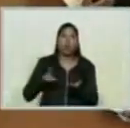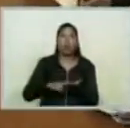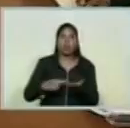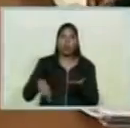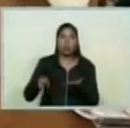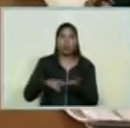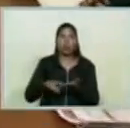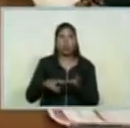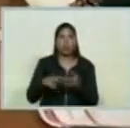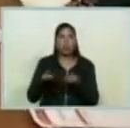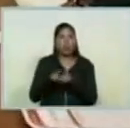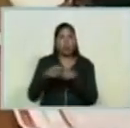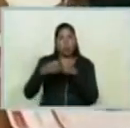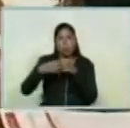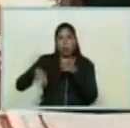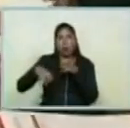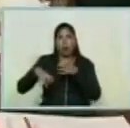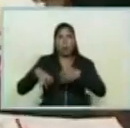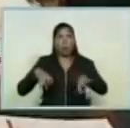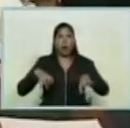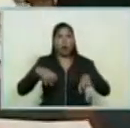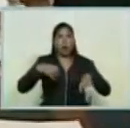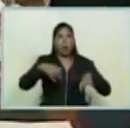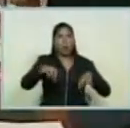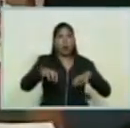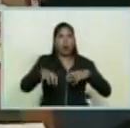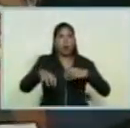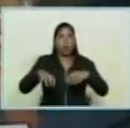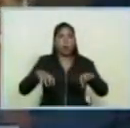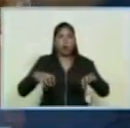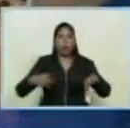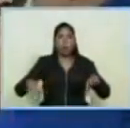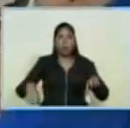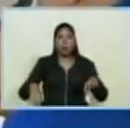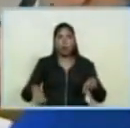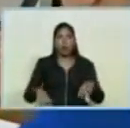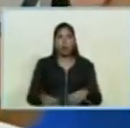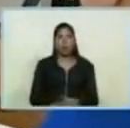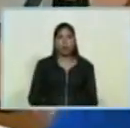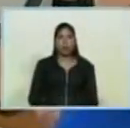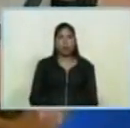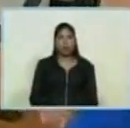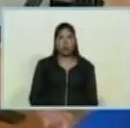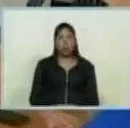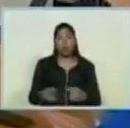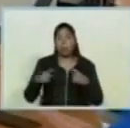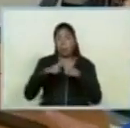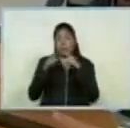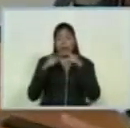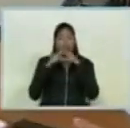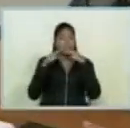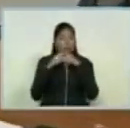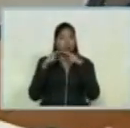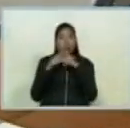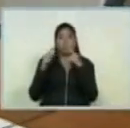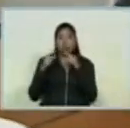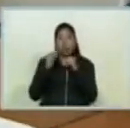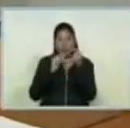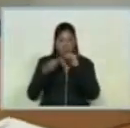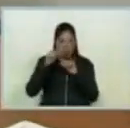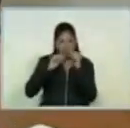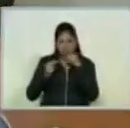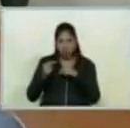en peleas, están peleándose por una botella vacía en las regiones ahora. Y